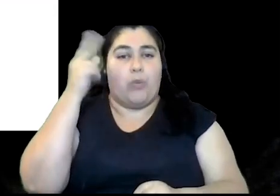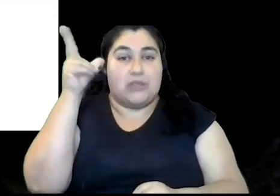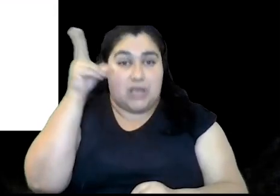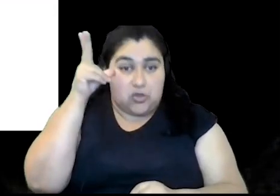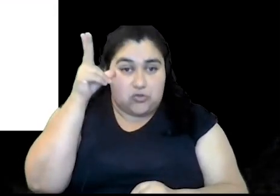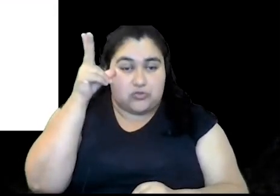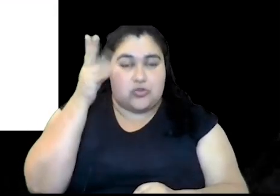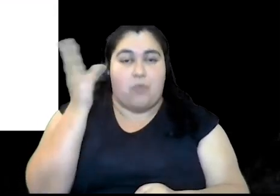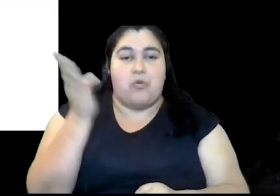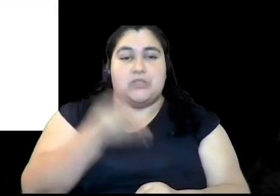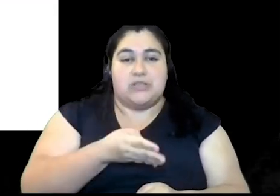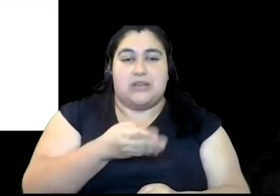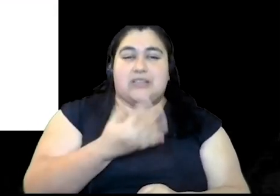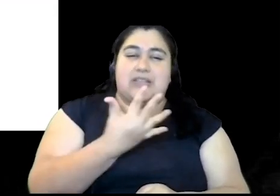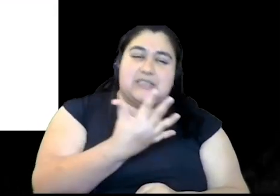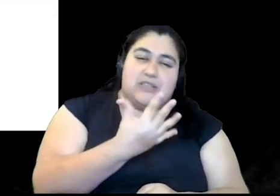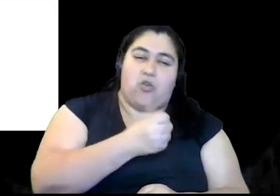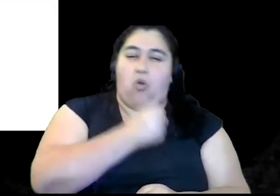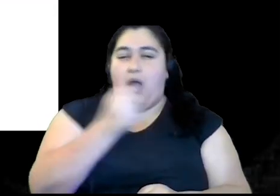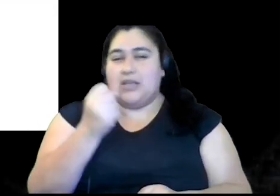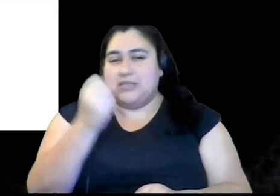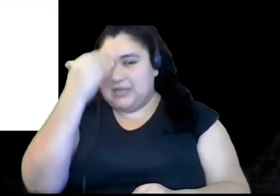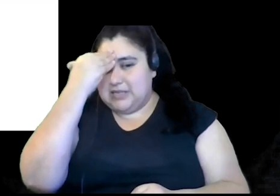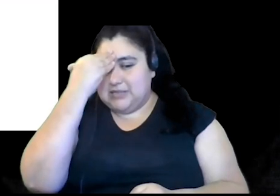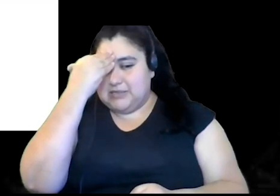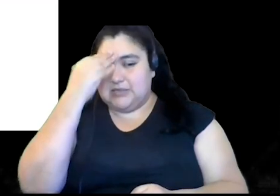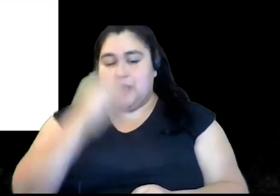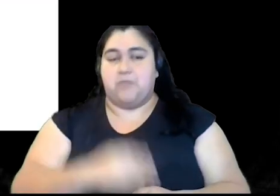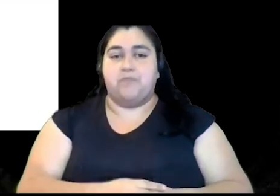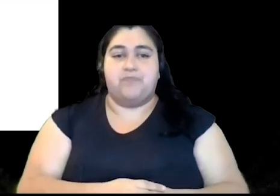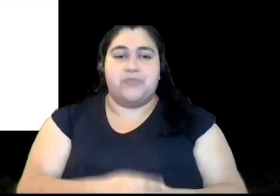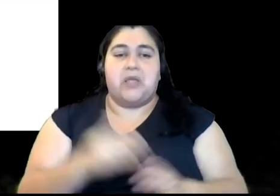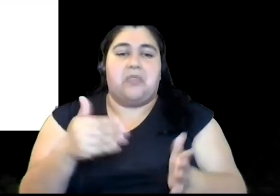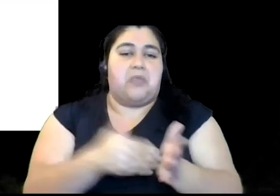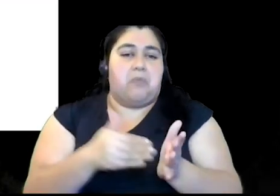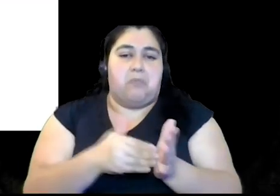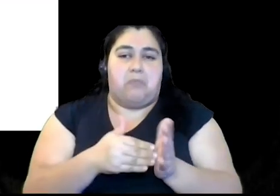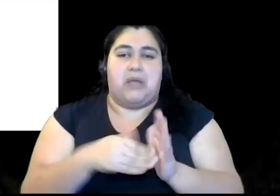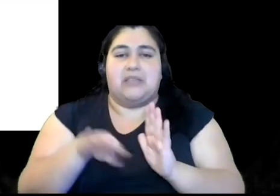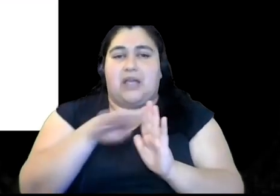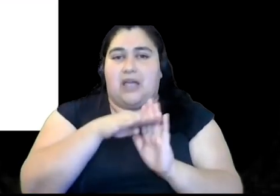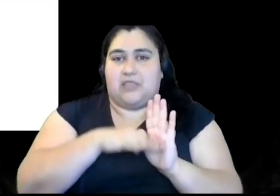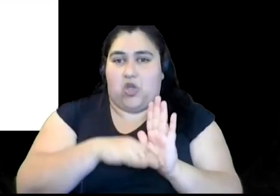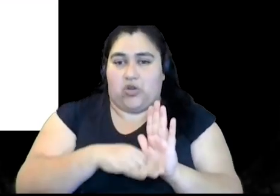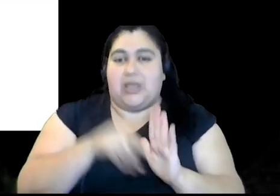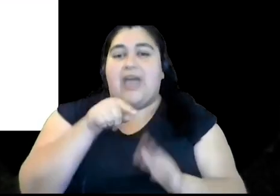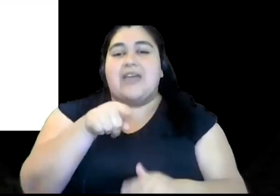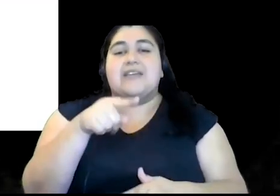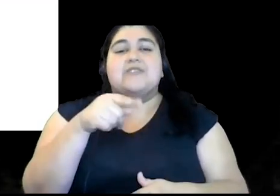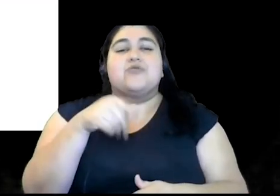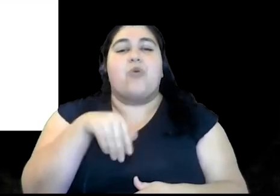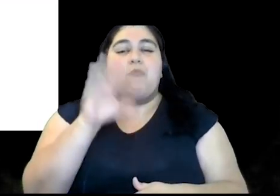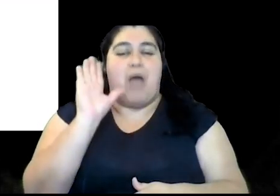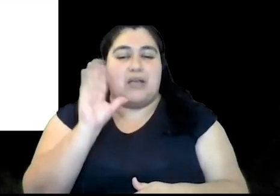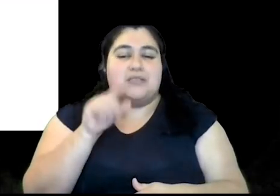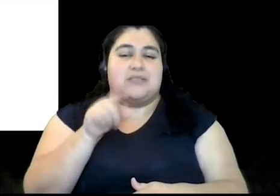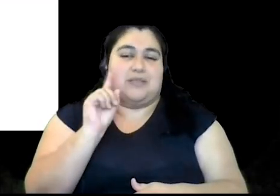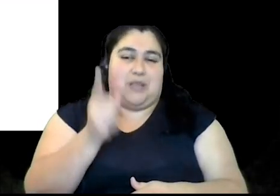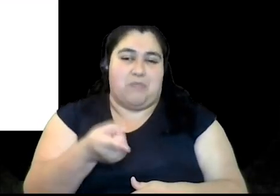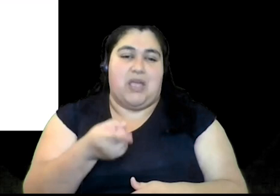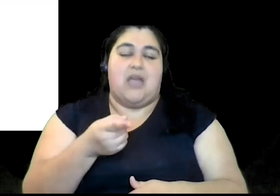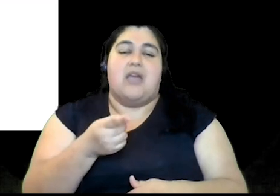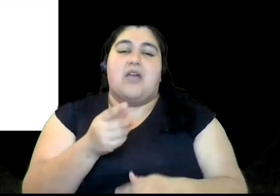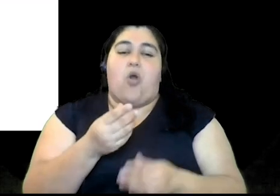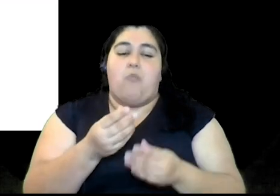a la tasa del 5 o 15%, dependiendo de la calificación. Esto también se daría para monedas